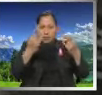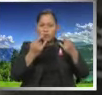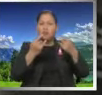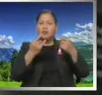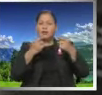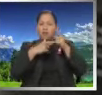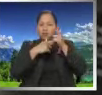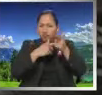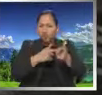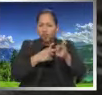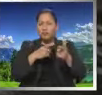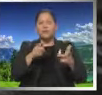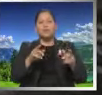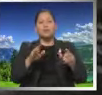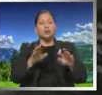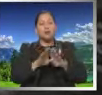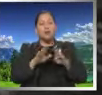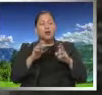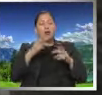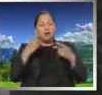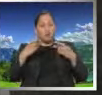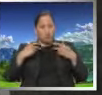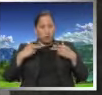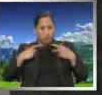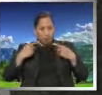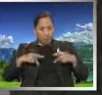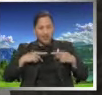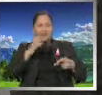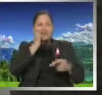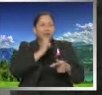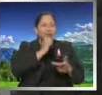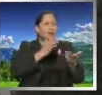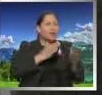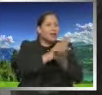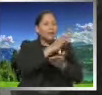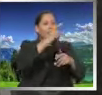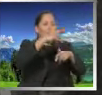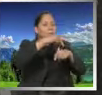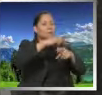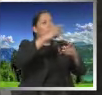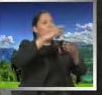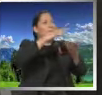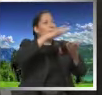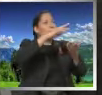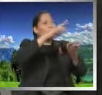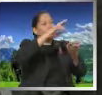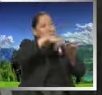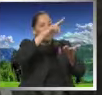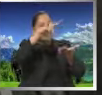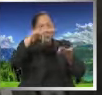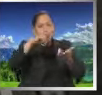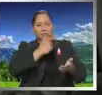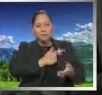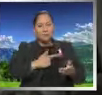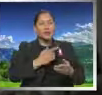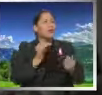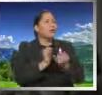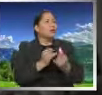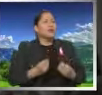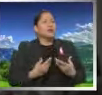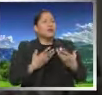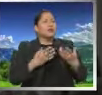hombre se mete dentro de las paredes, digamos, y también hay unas ganas de